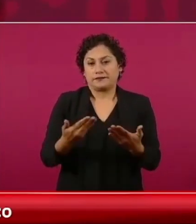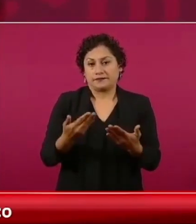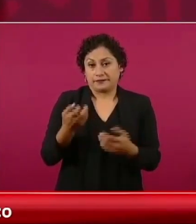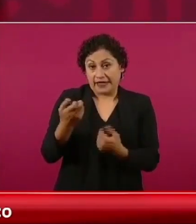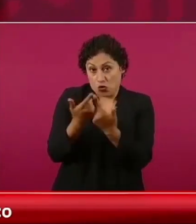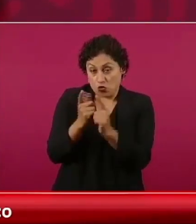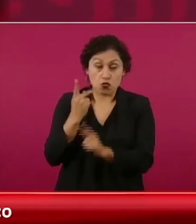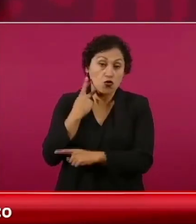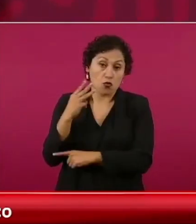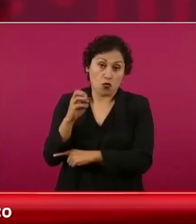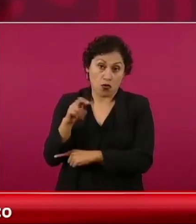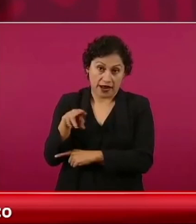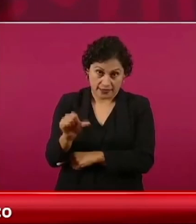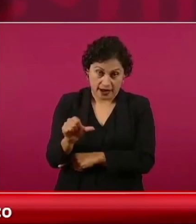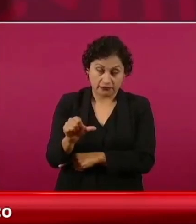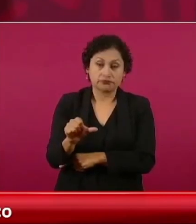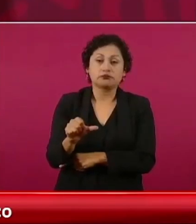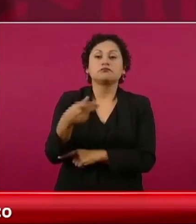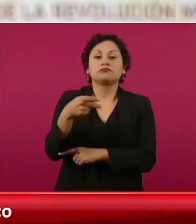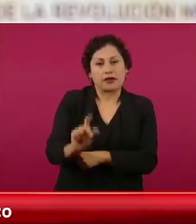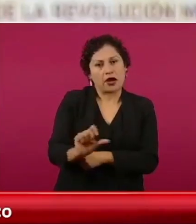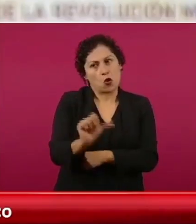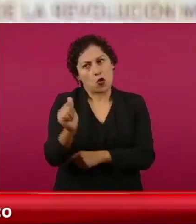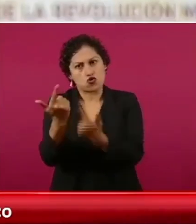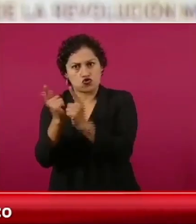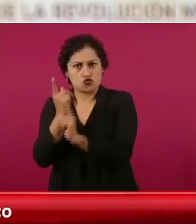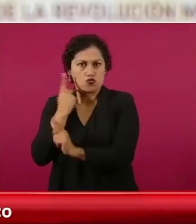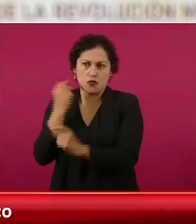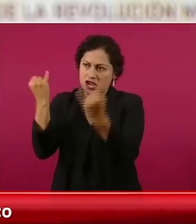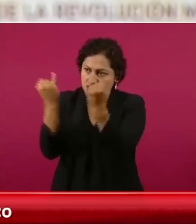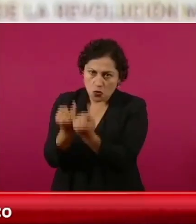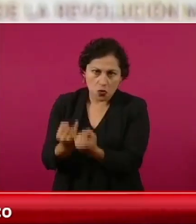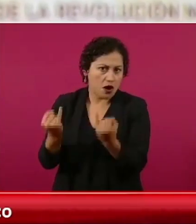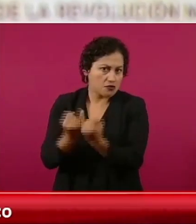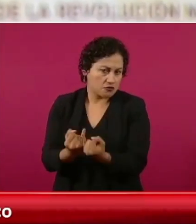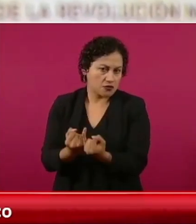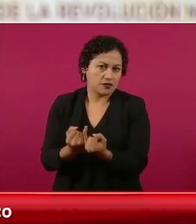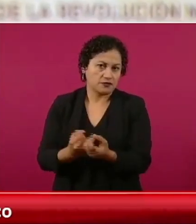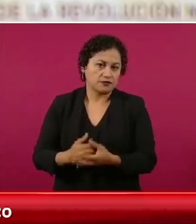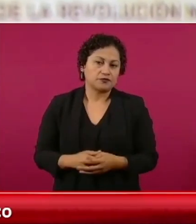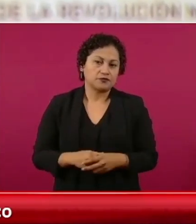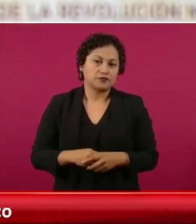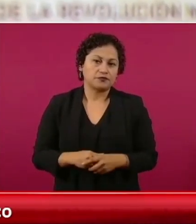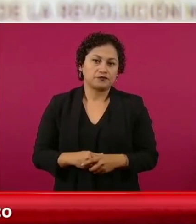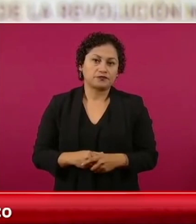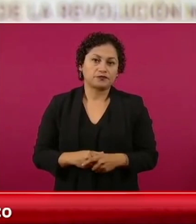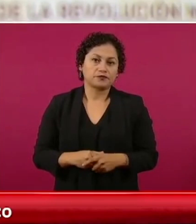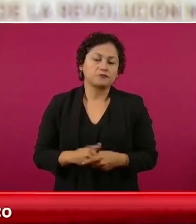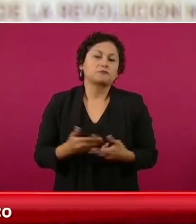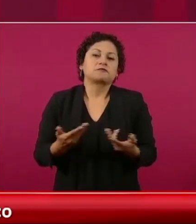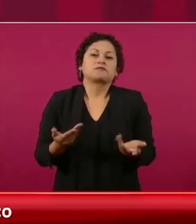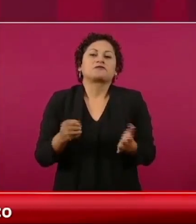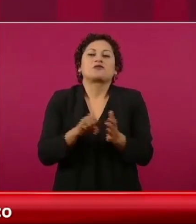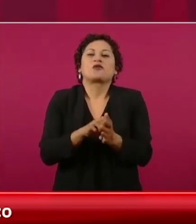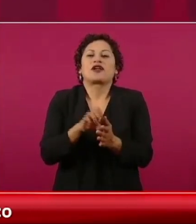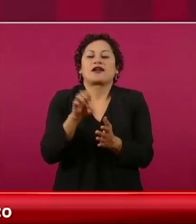sino en todos los casos, que no se vayan a